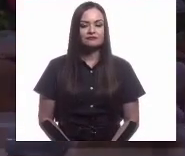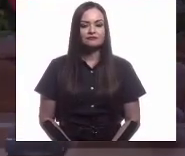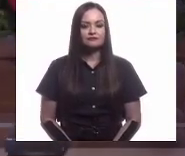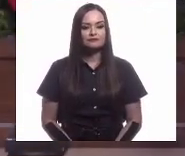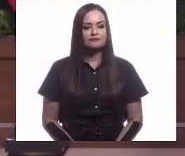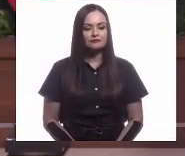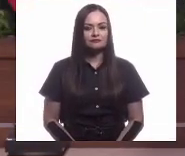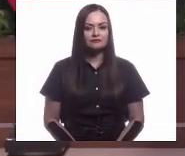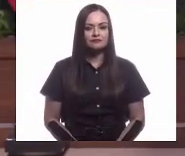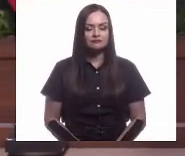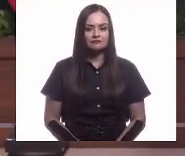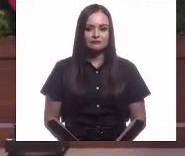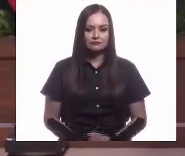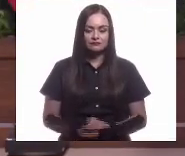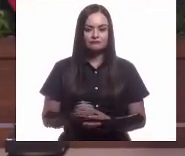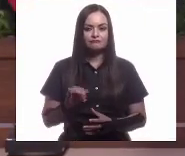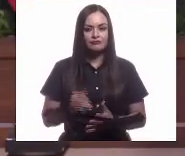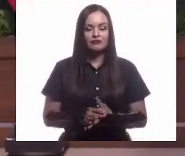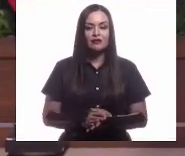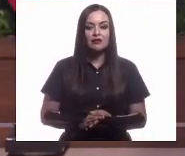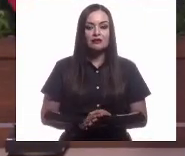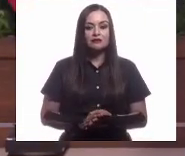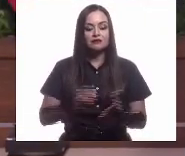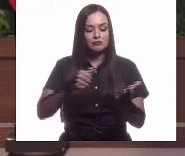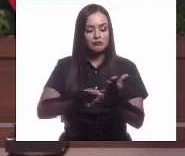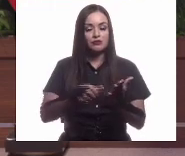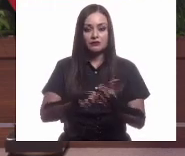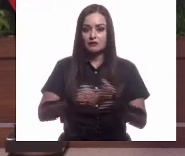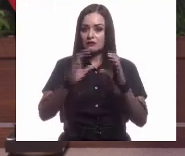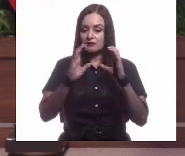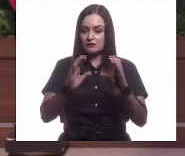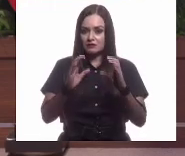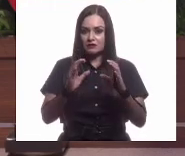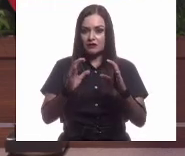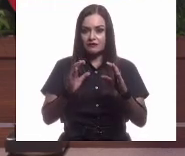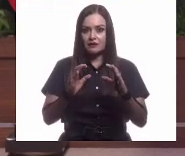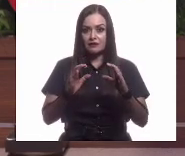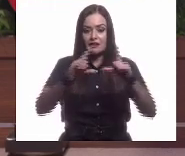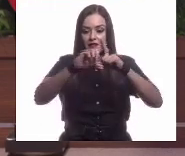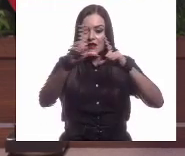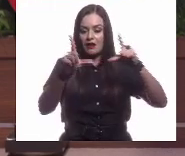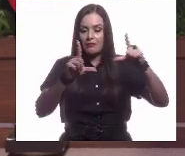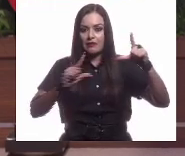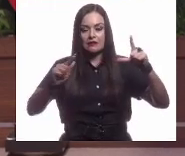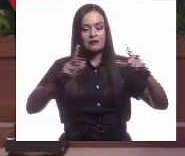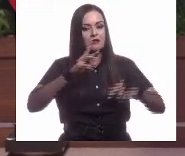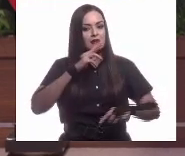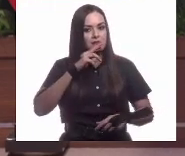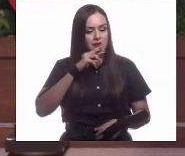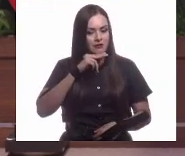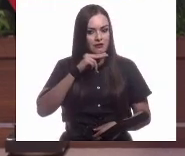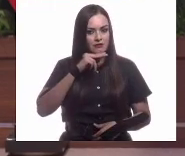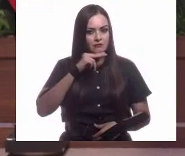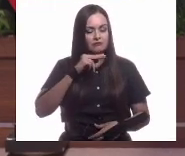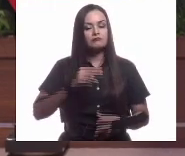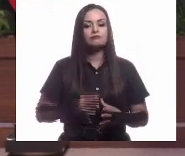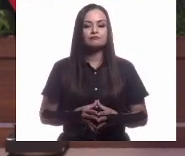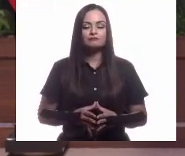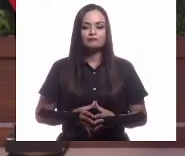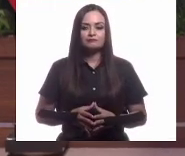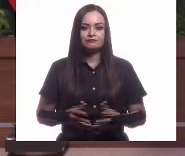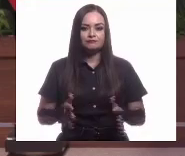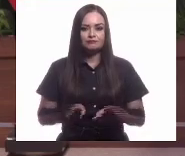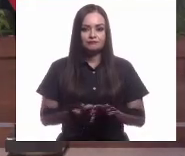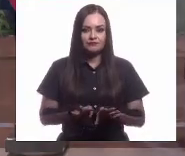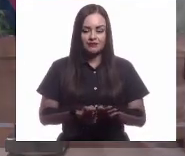Nuevamente, nuestro sistema de protección civil se refrendó como uno de los mejores del país. Dimos puntual seguimiento a la trayectoria